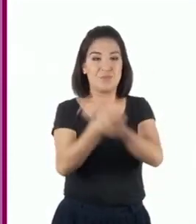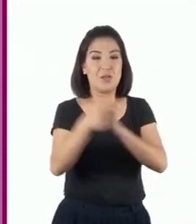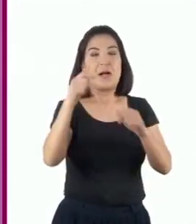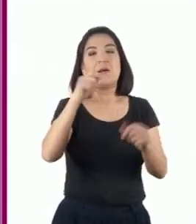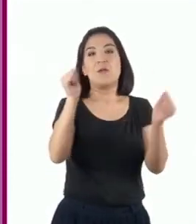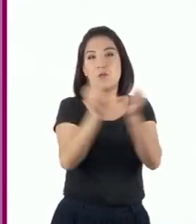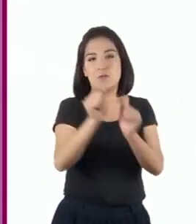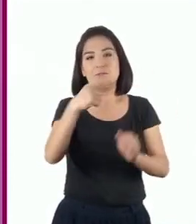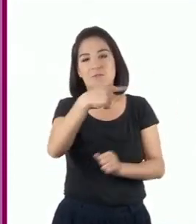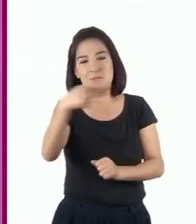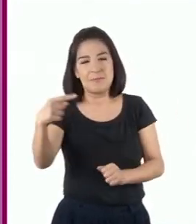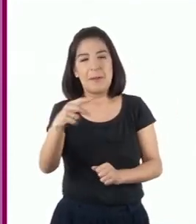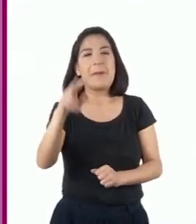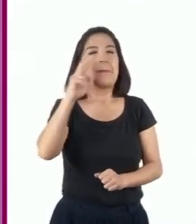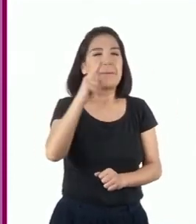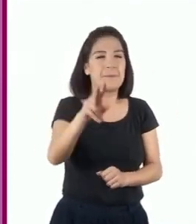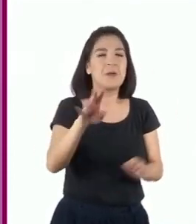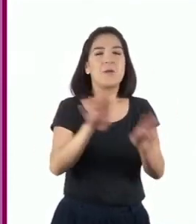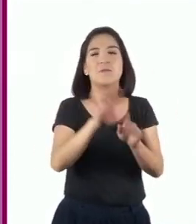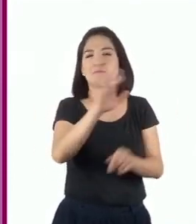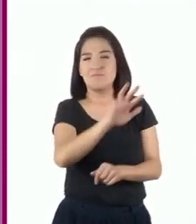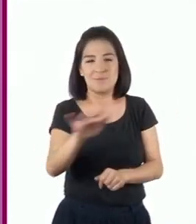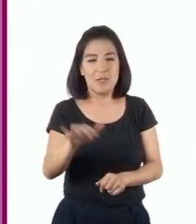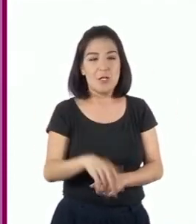fracción, observemos cómo se lee